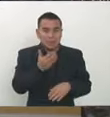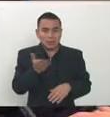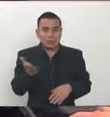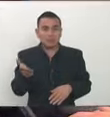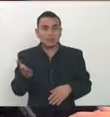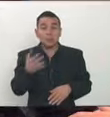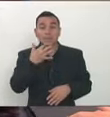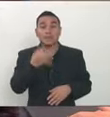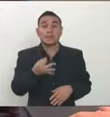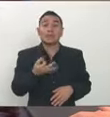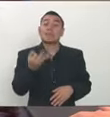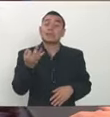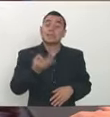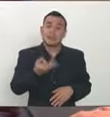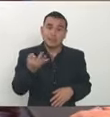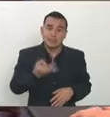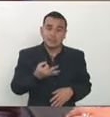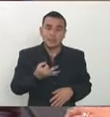lo que les falta,